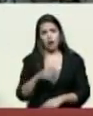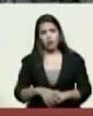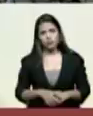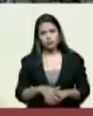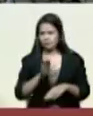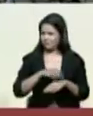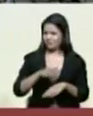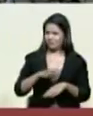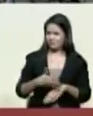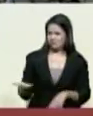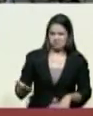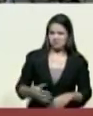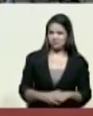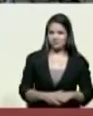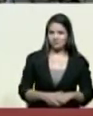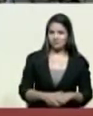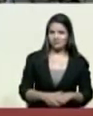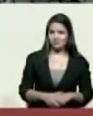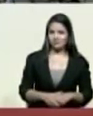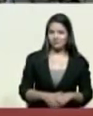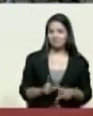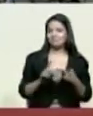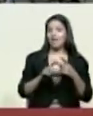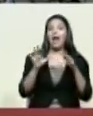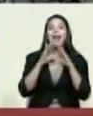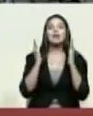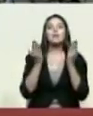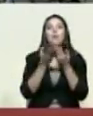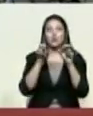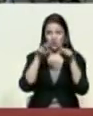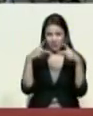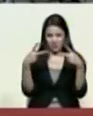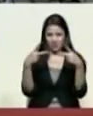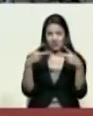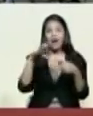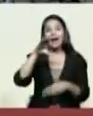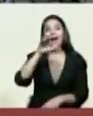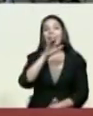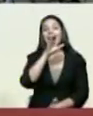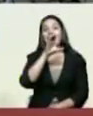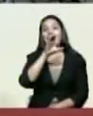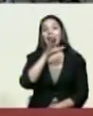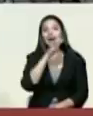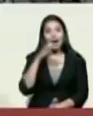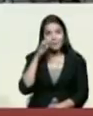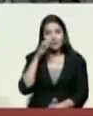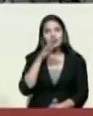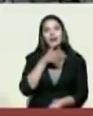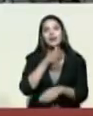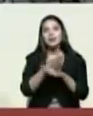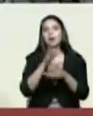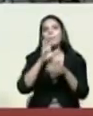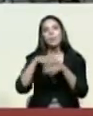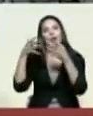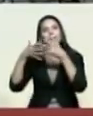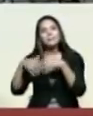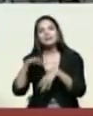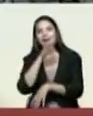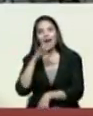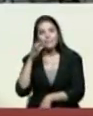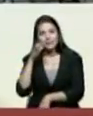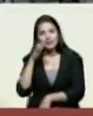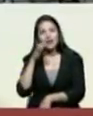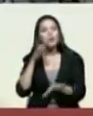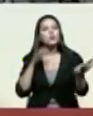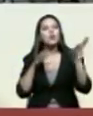cuenta de qué? El Mundo, la cadena Capriles tenía. Capriles llega por la cadena Capriles. Y lo eligen por